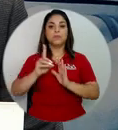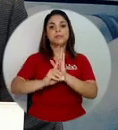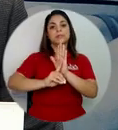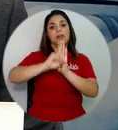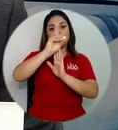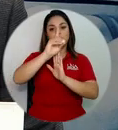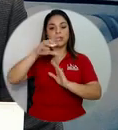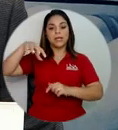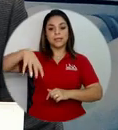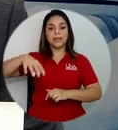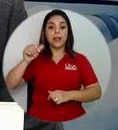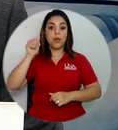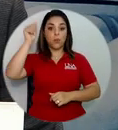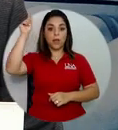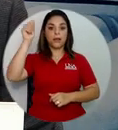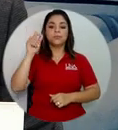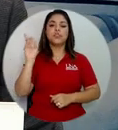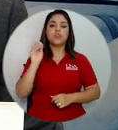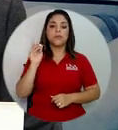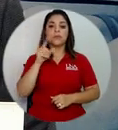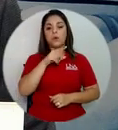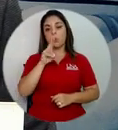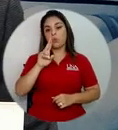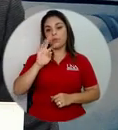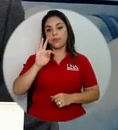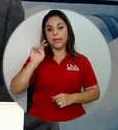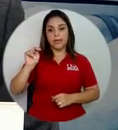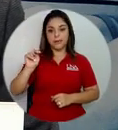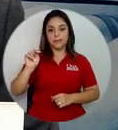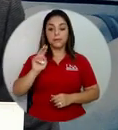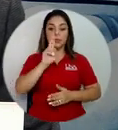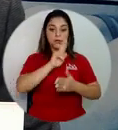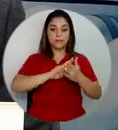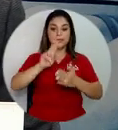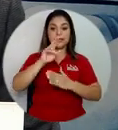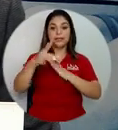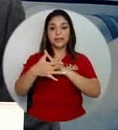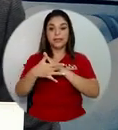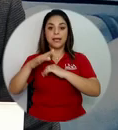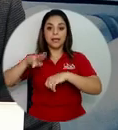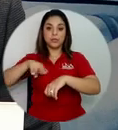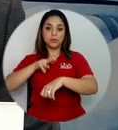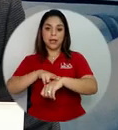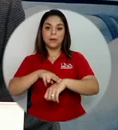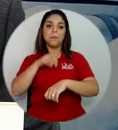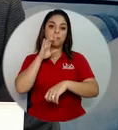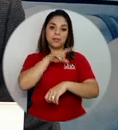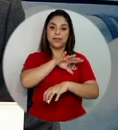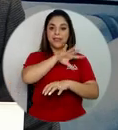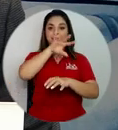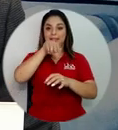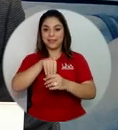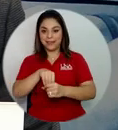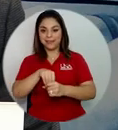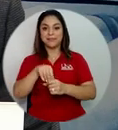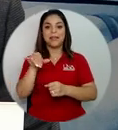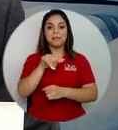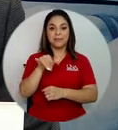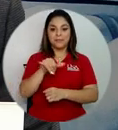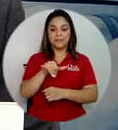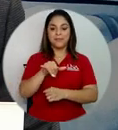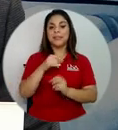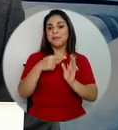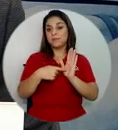desarrollo de la sede interuniversitaria de Alajuela. Y va a ser en la UTN, en la Universidad Técnica Nacional, como una forma de también integrarlos